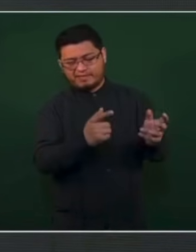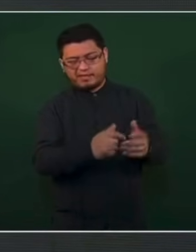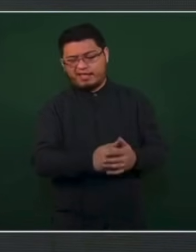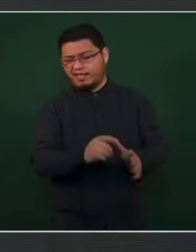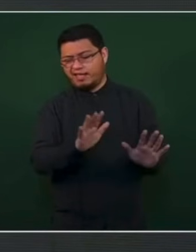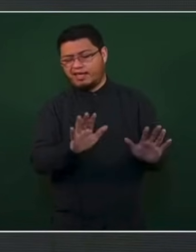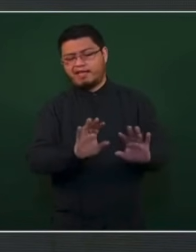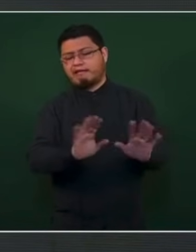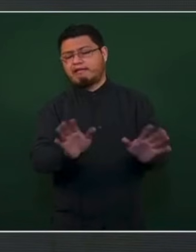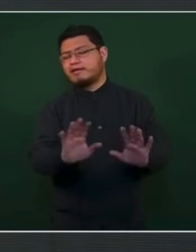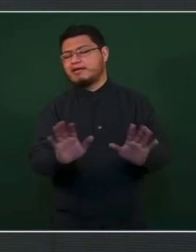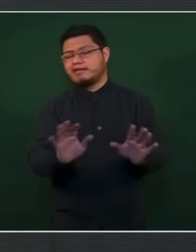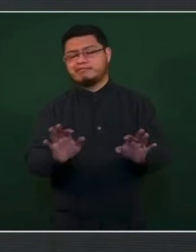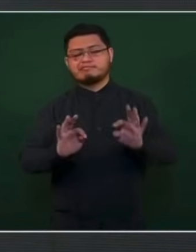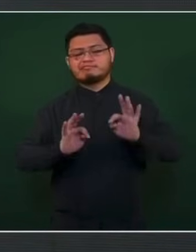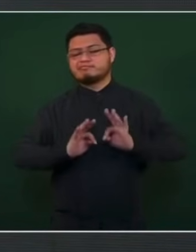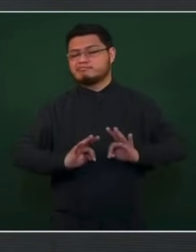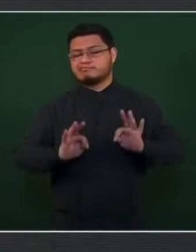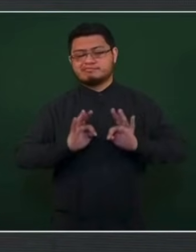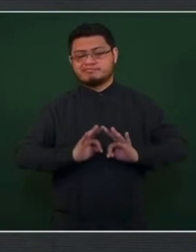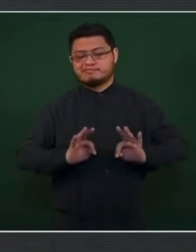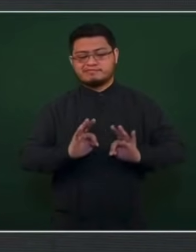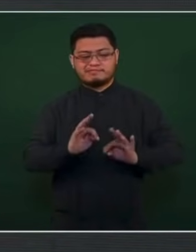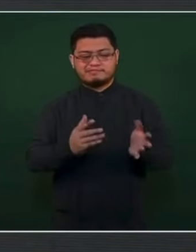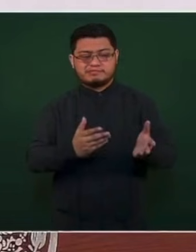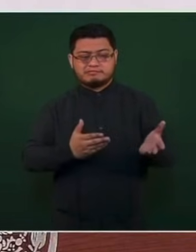afecta a los